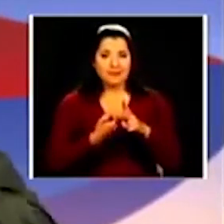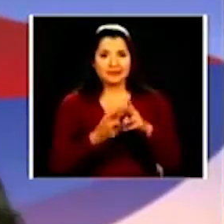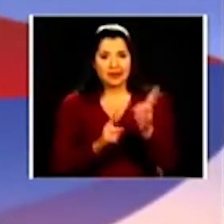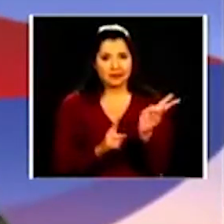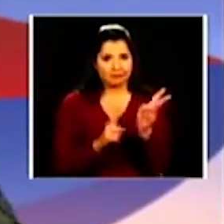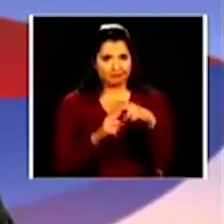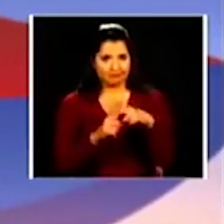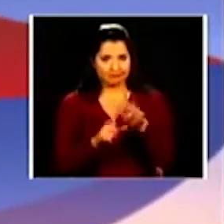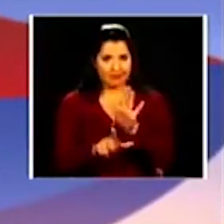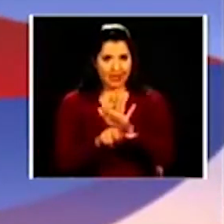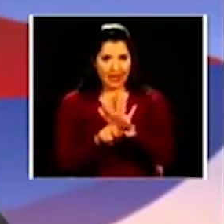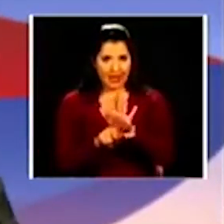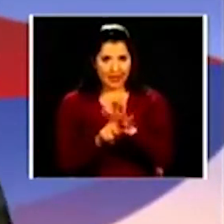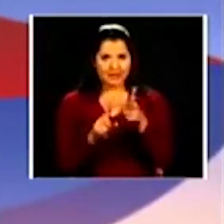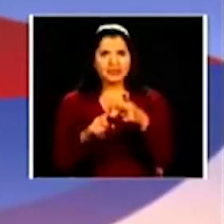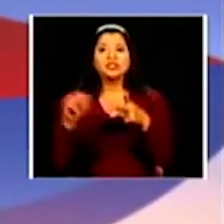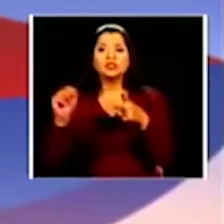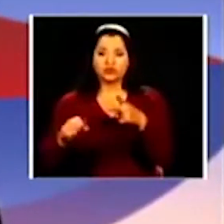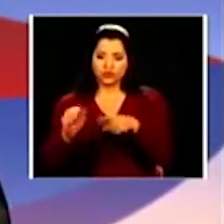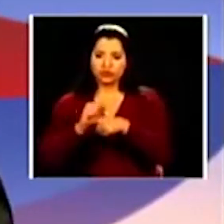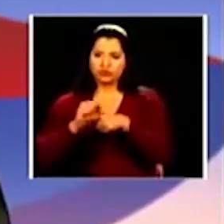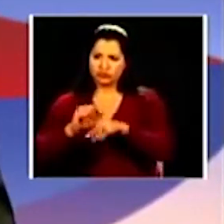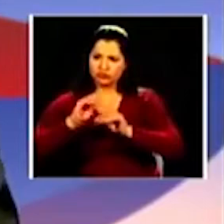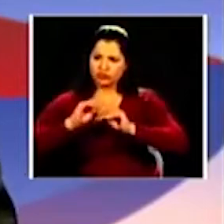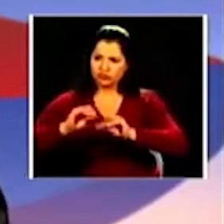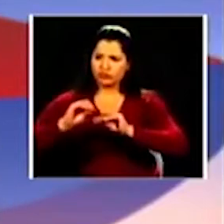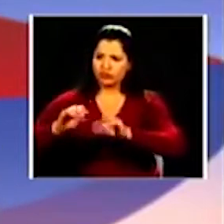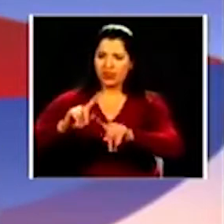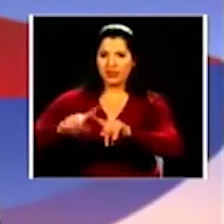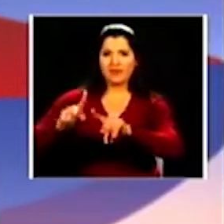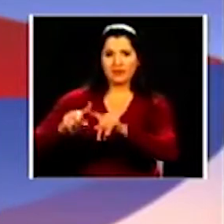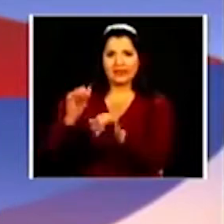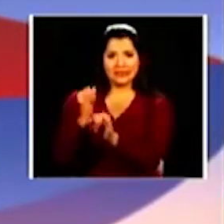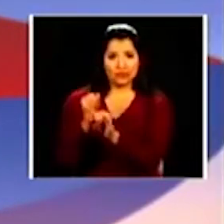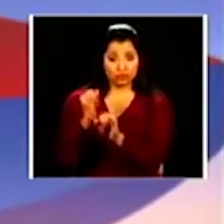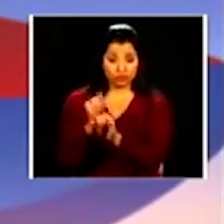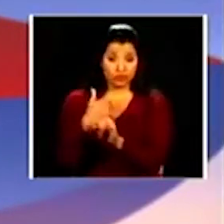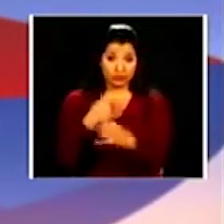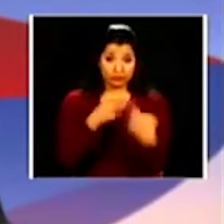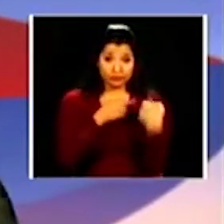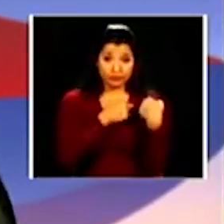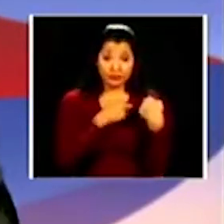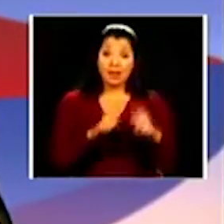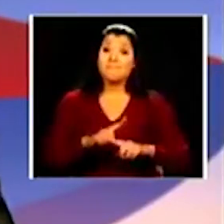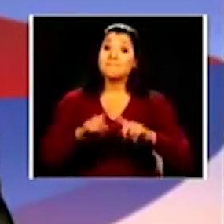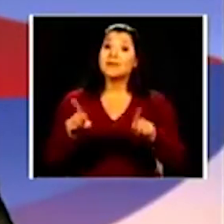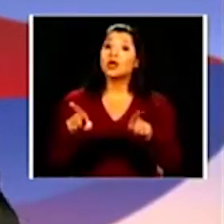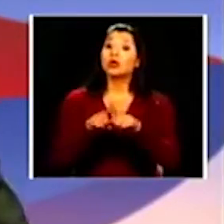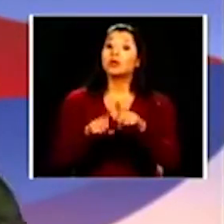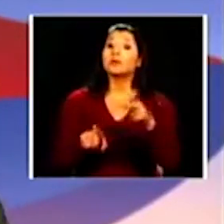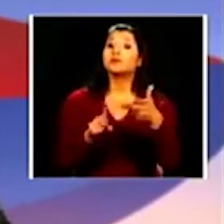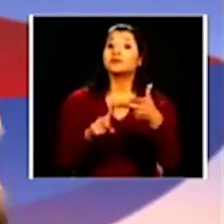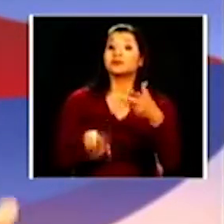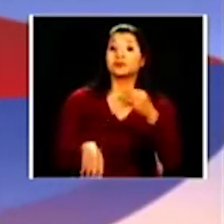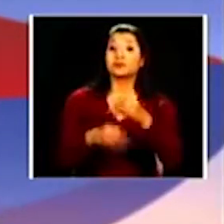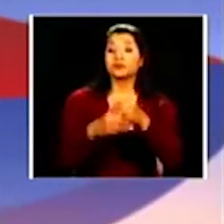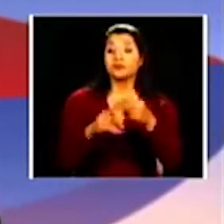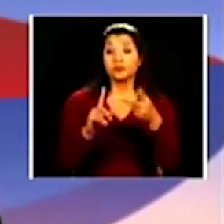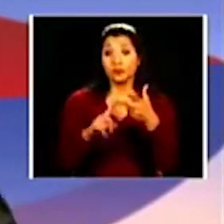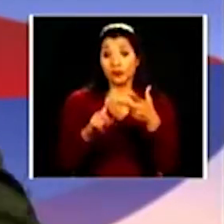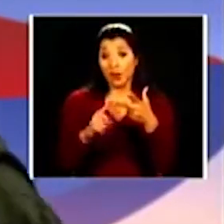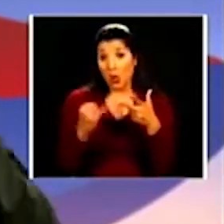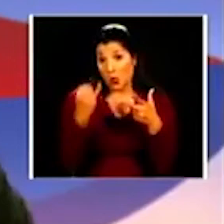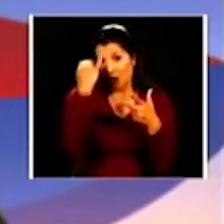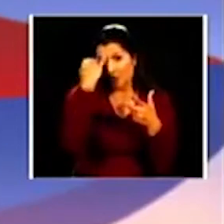se ejerza la capacitación a las diferentes instituciones relacionadas, pero también se incluya una iniciativa que es bastante